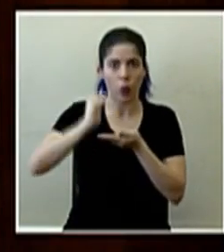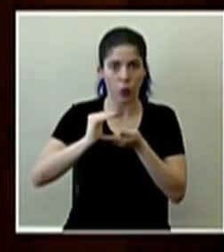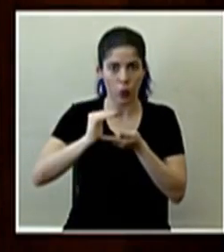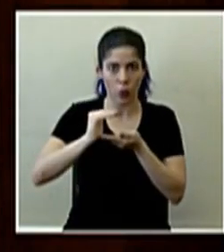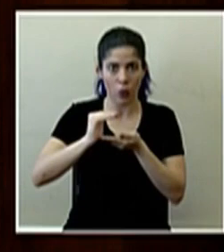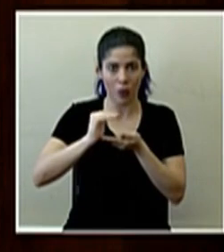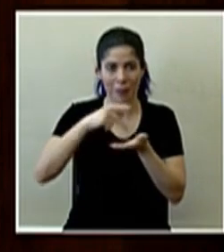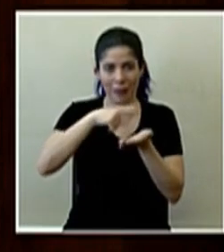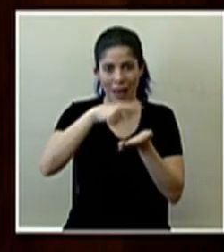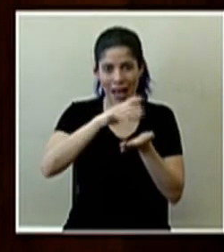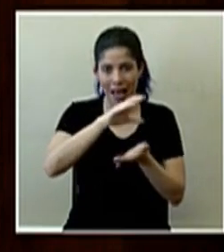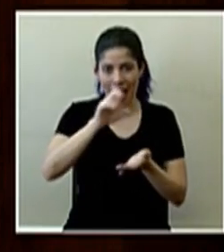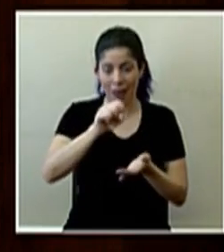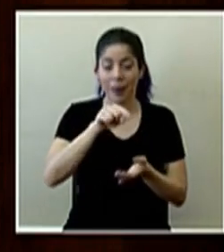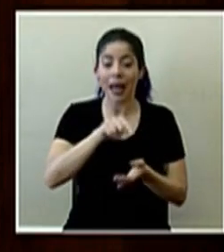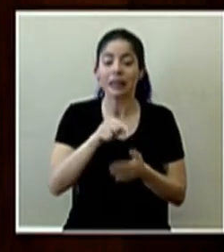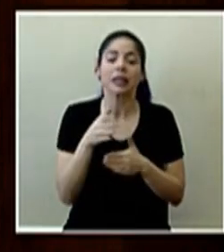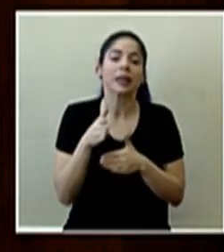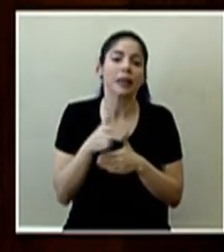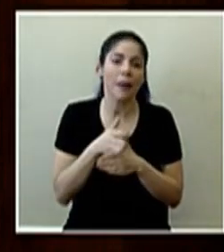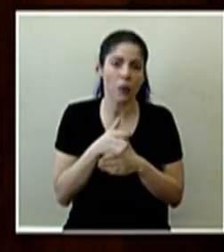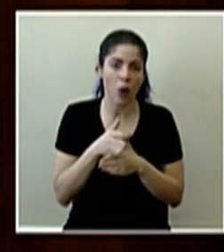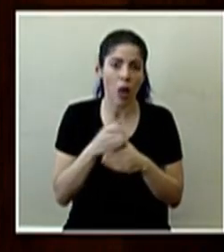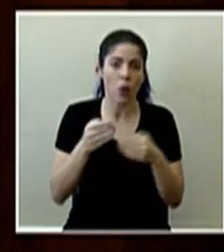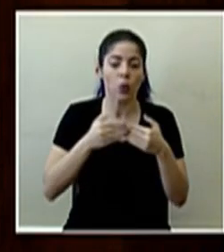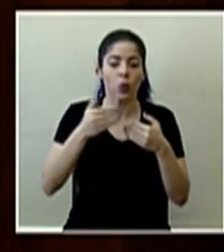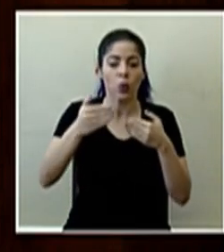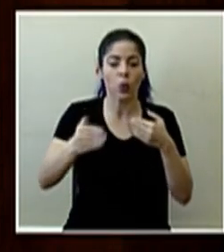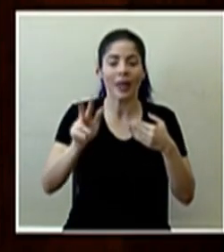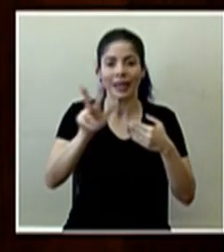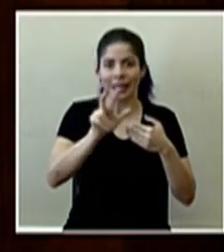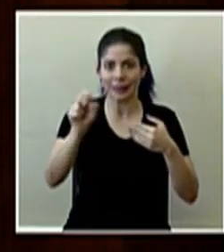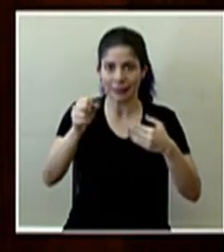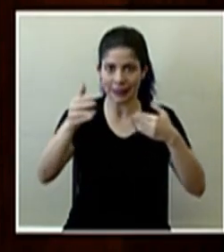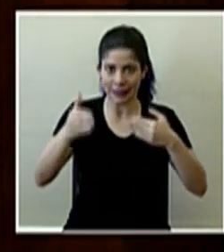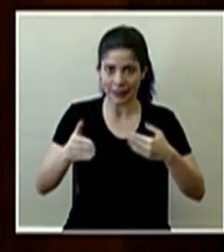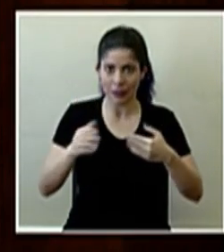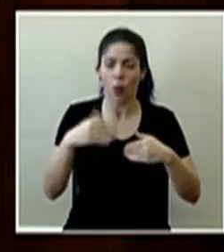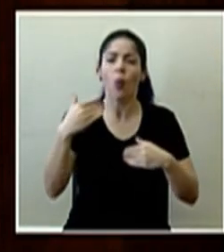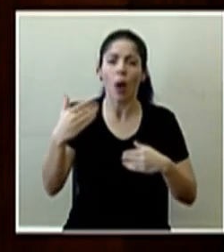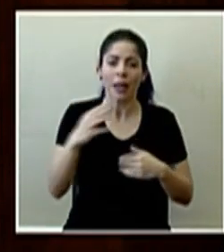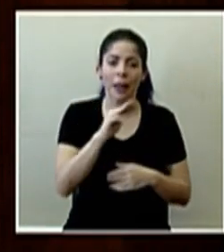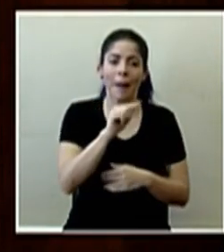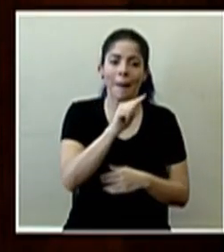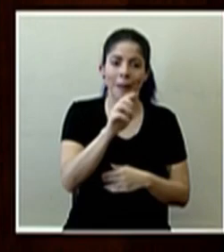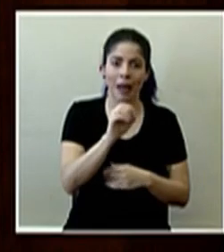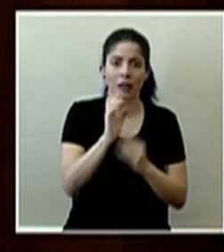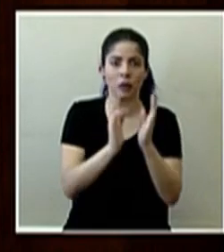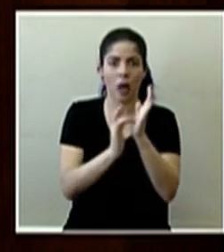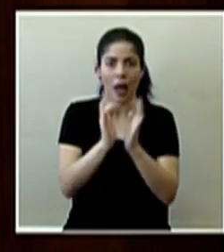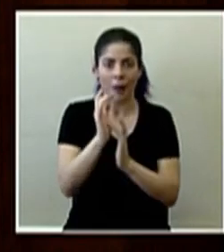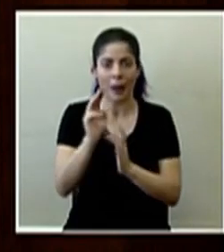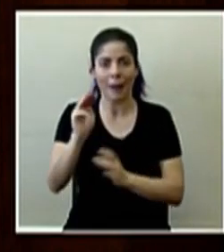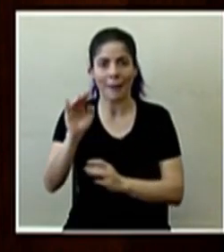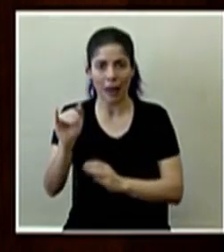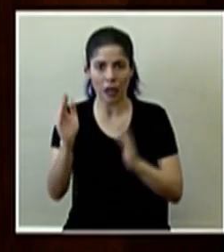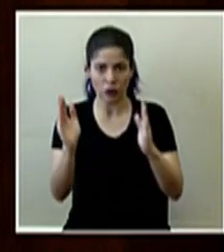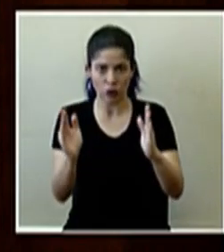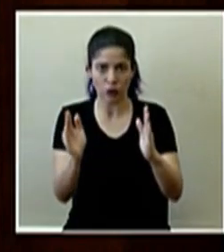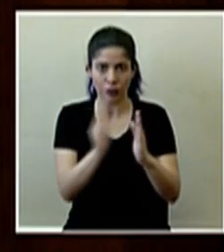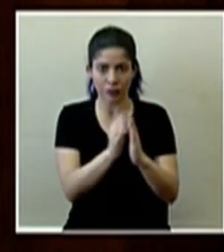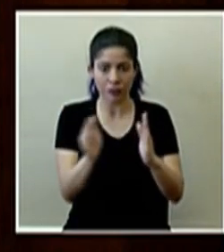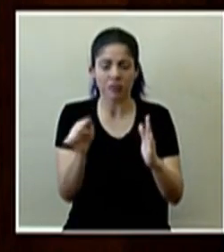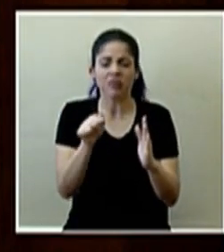a la caja. Es una medida temporal de 3 meses, los meses de marzo, abril y mayo, y